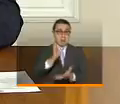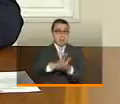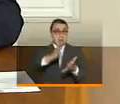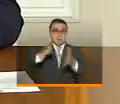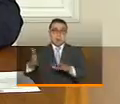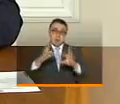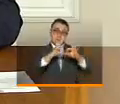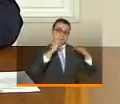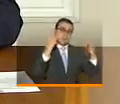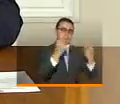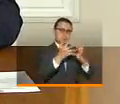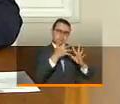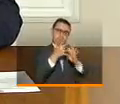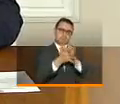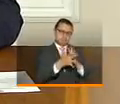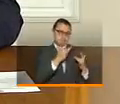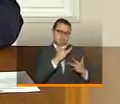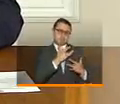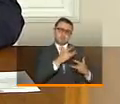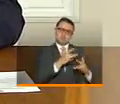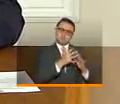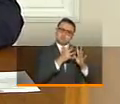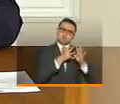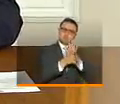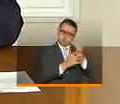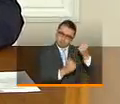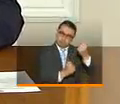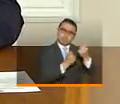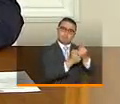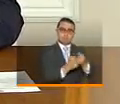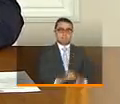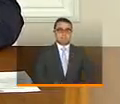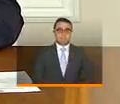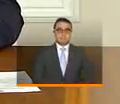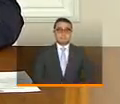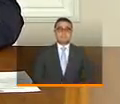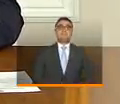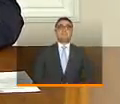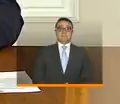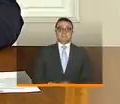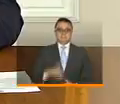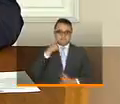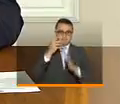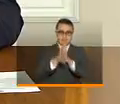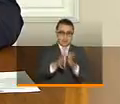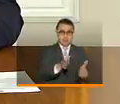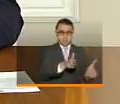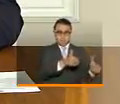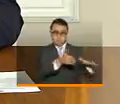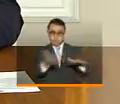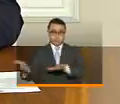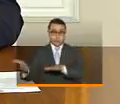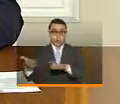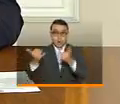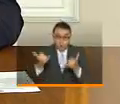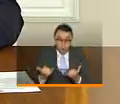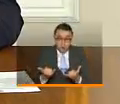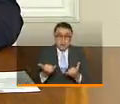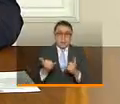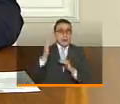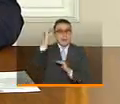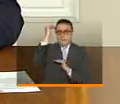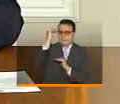queridos nuestra solidaridad, nuestra voz de apoyo. También quisiera destacar que el número de fallecidos registrado hoy es el